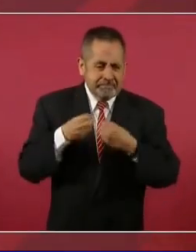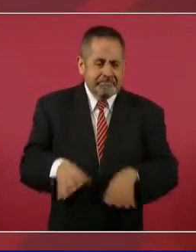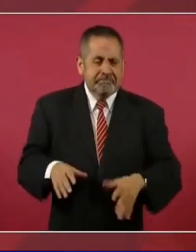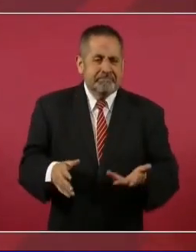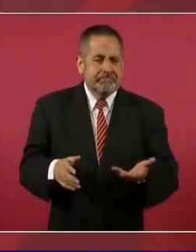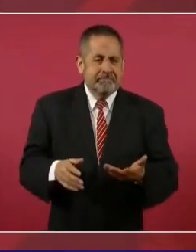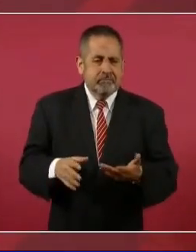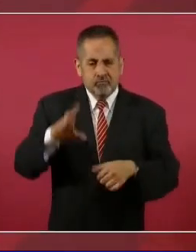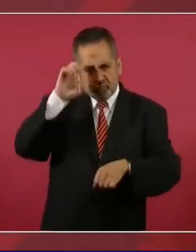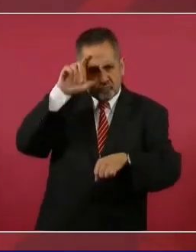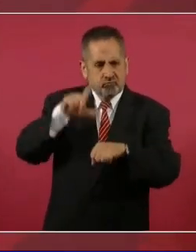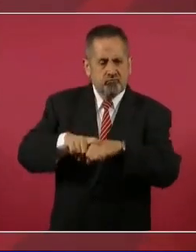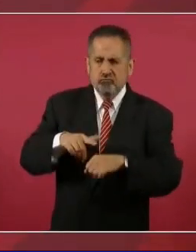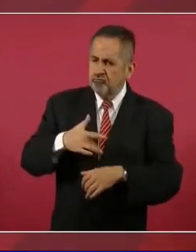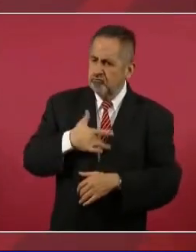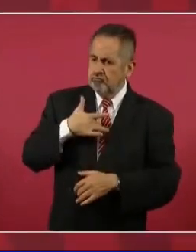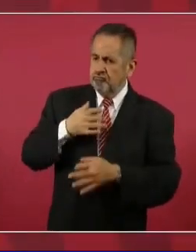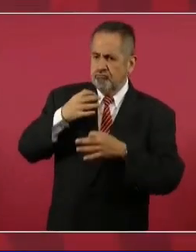culturales,